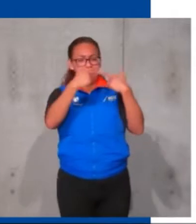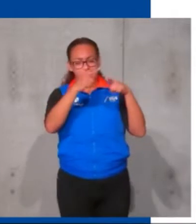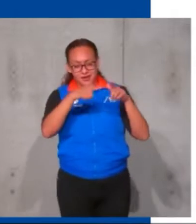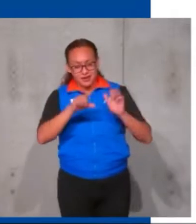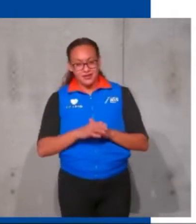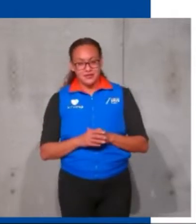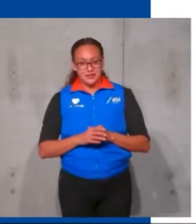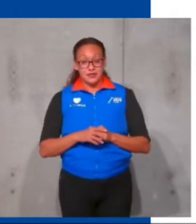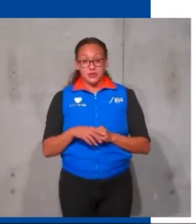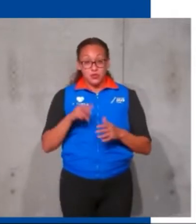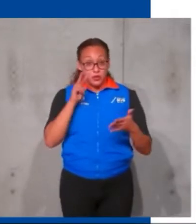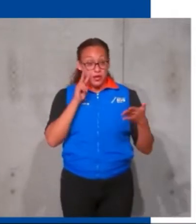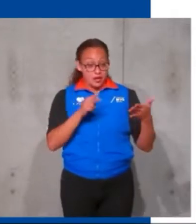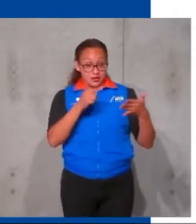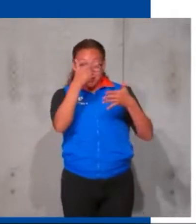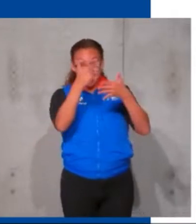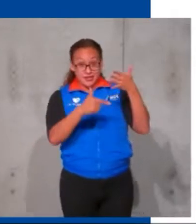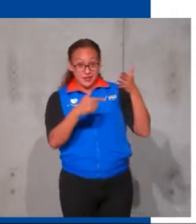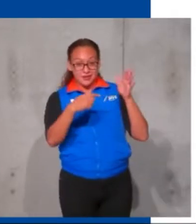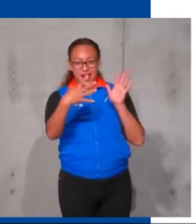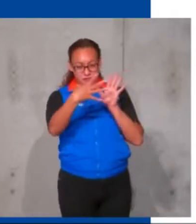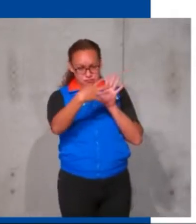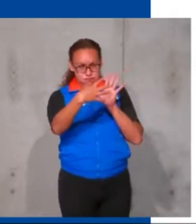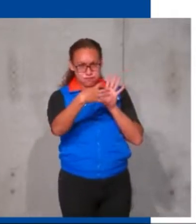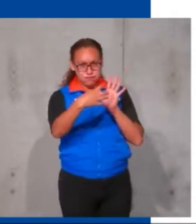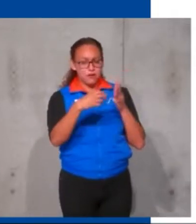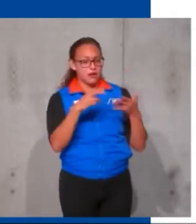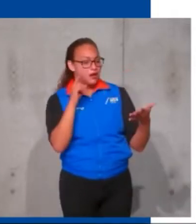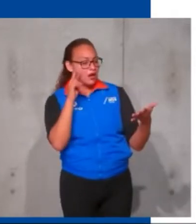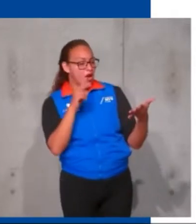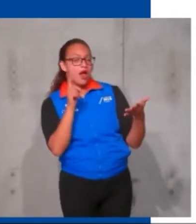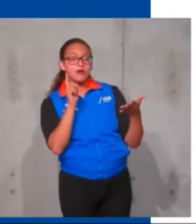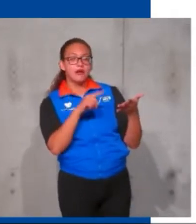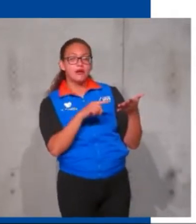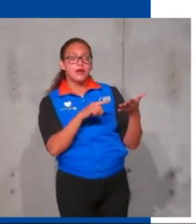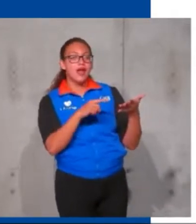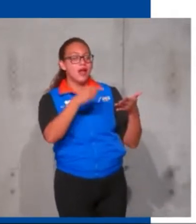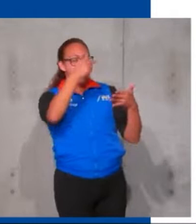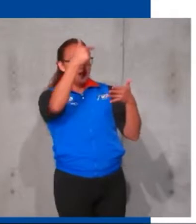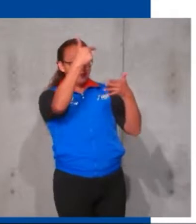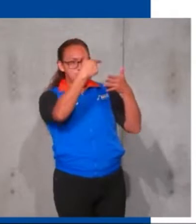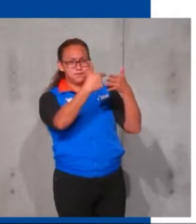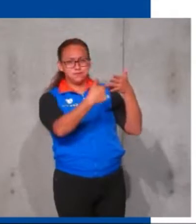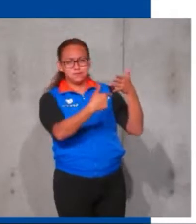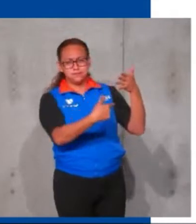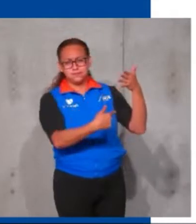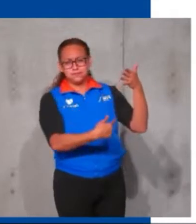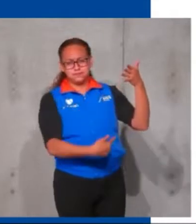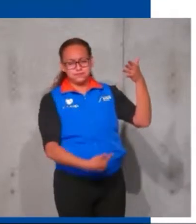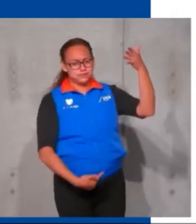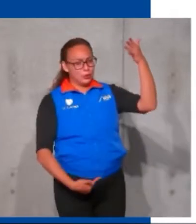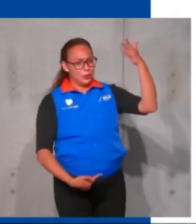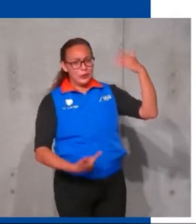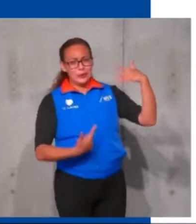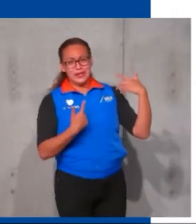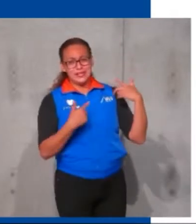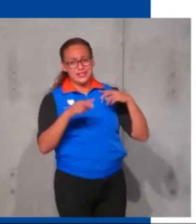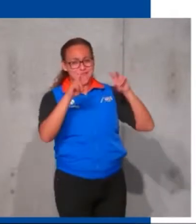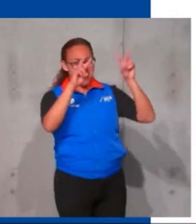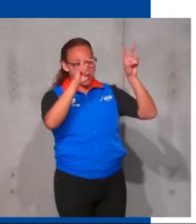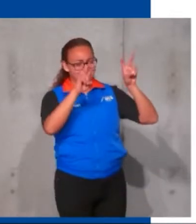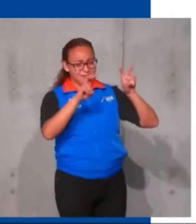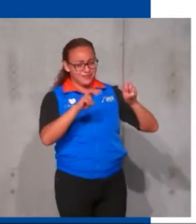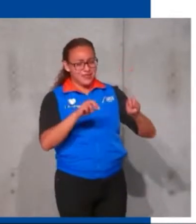alimentos, etcétera. Y si ustedes entran a ese código QR, van a poder ver una lista o una relación